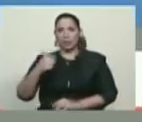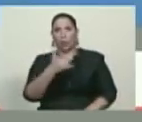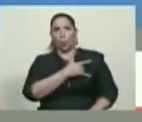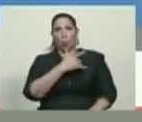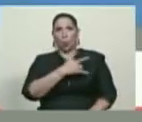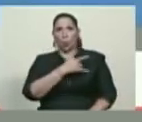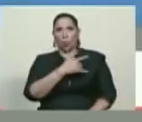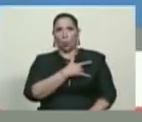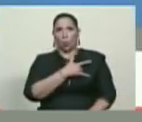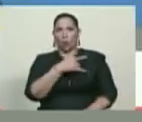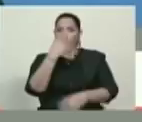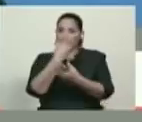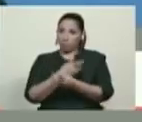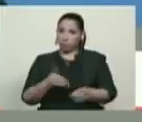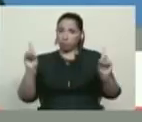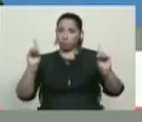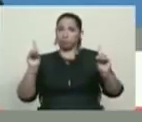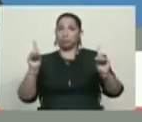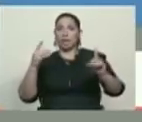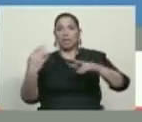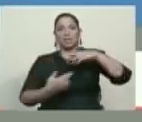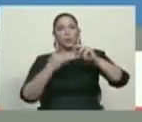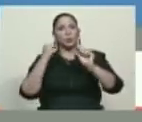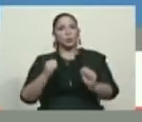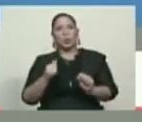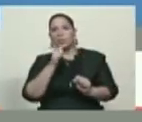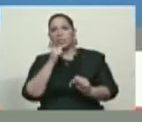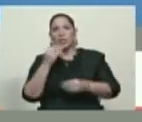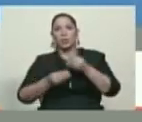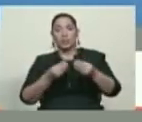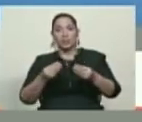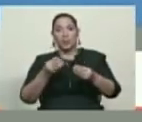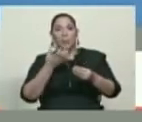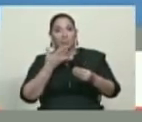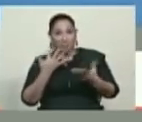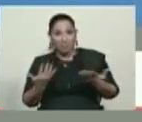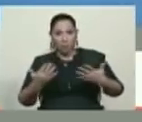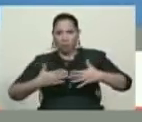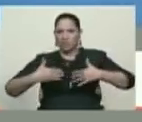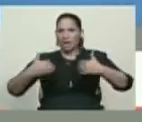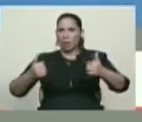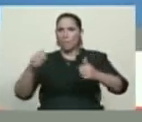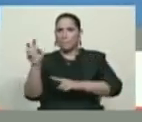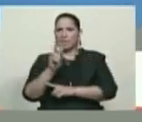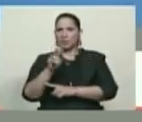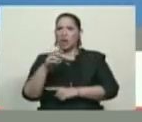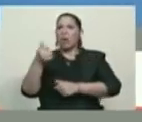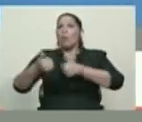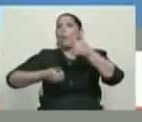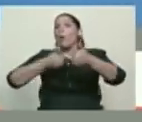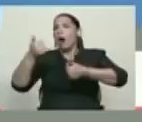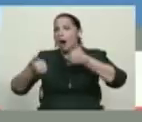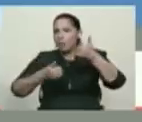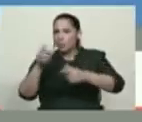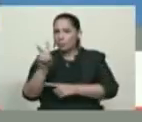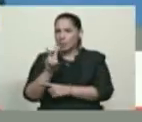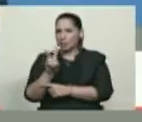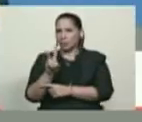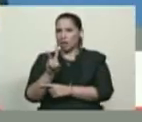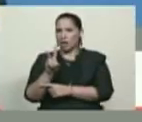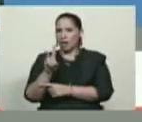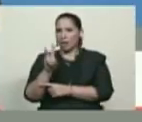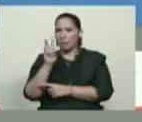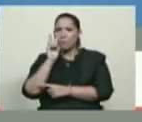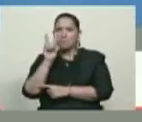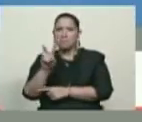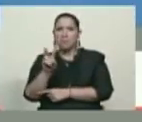se democratizó ampliamente en revolución. La salud en Venezuela: ¿cuándo un venezolano había visto un médico al lado de su casa? Hoy en día,